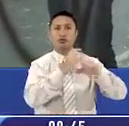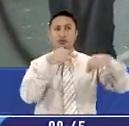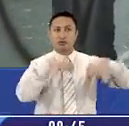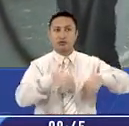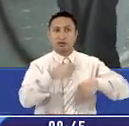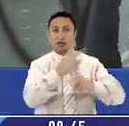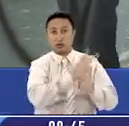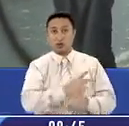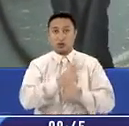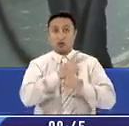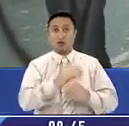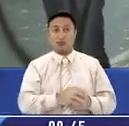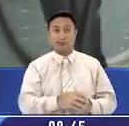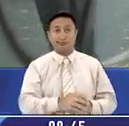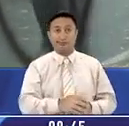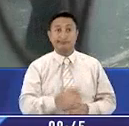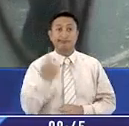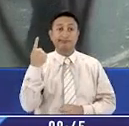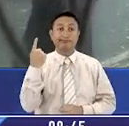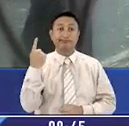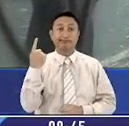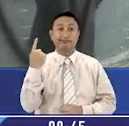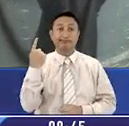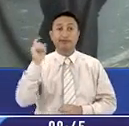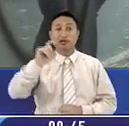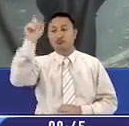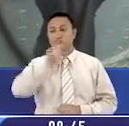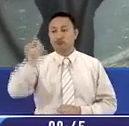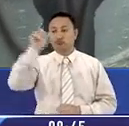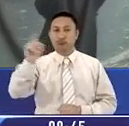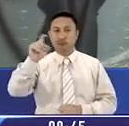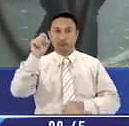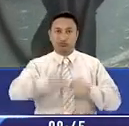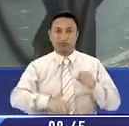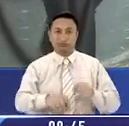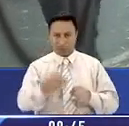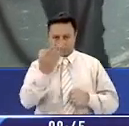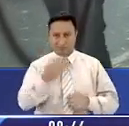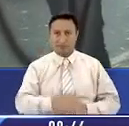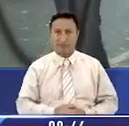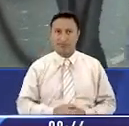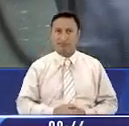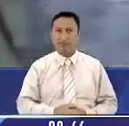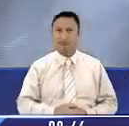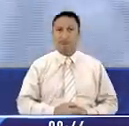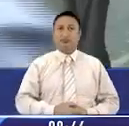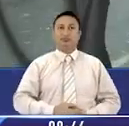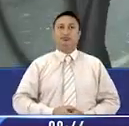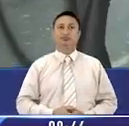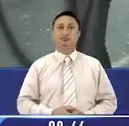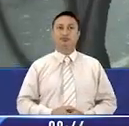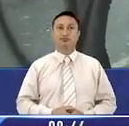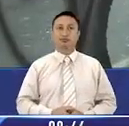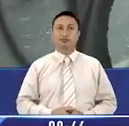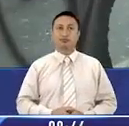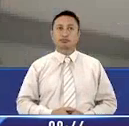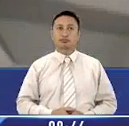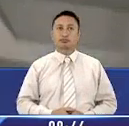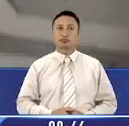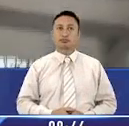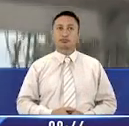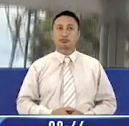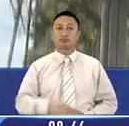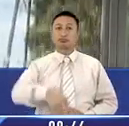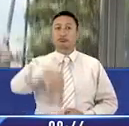como estas que se encuentran grafiteadas y destruidas. ¿Quiere conocerlas? ¡Vamos! Y esa pregunta recorre de norte a sur y de